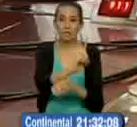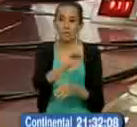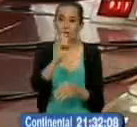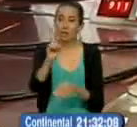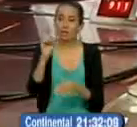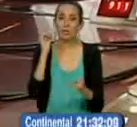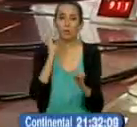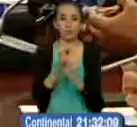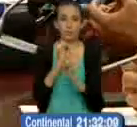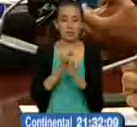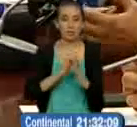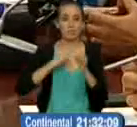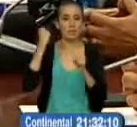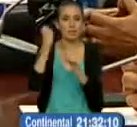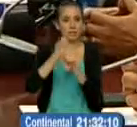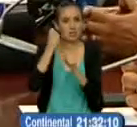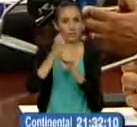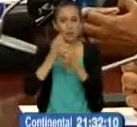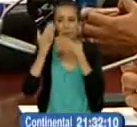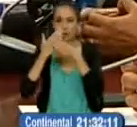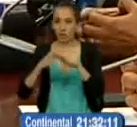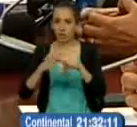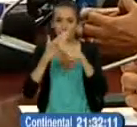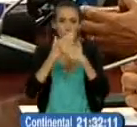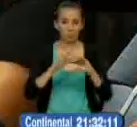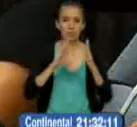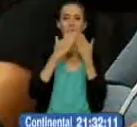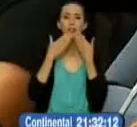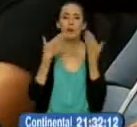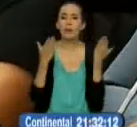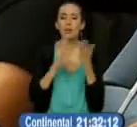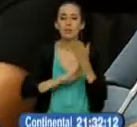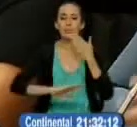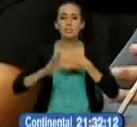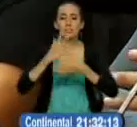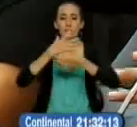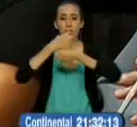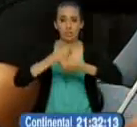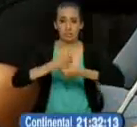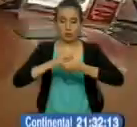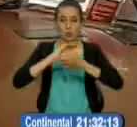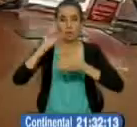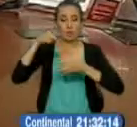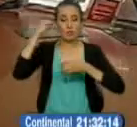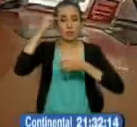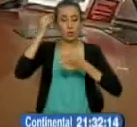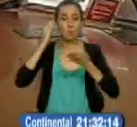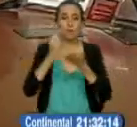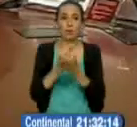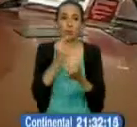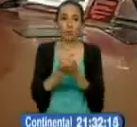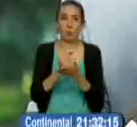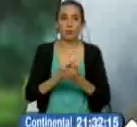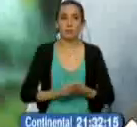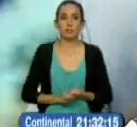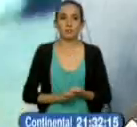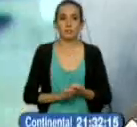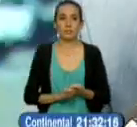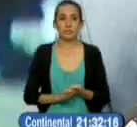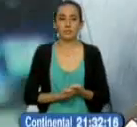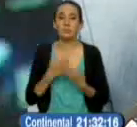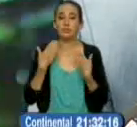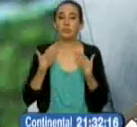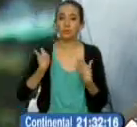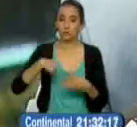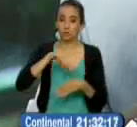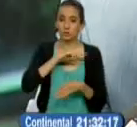entidades para trabajar por la protección ciudadana. Así lo destacó el director de seguridad de la Gobernación del Guayas, Maximiliano Delgado. Hemos realizado